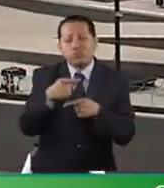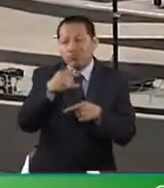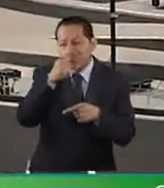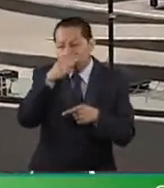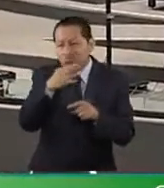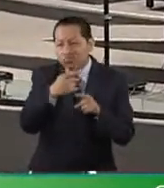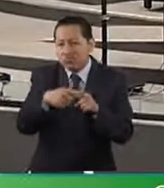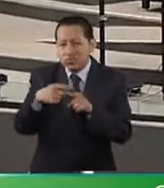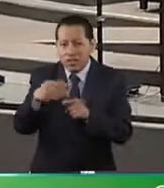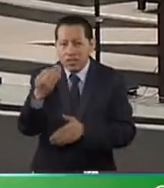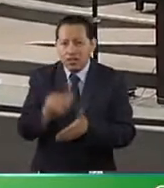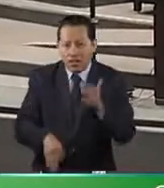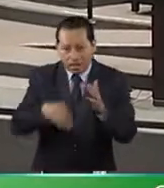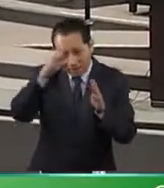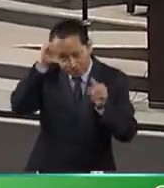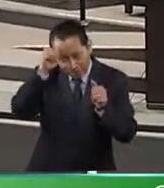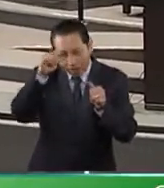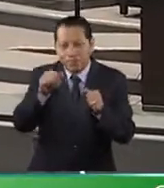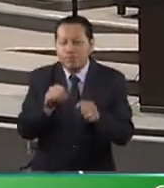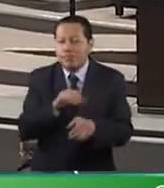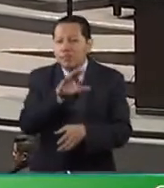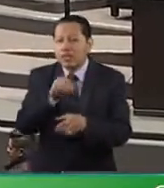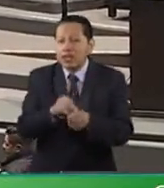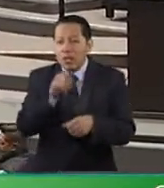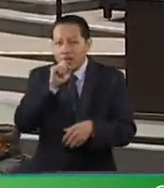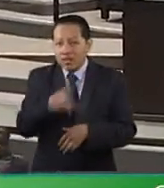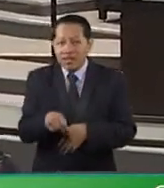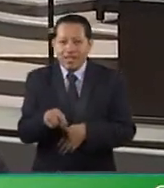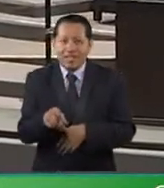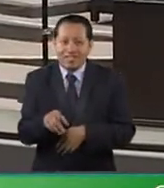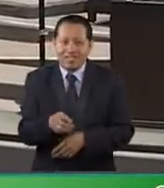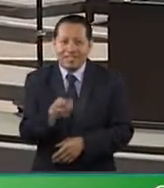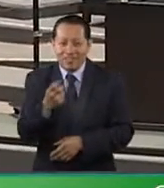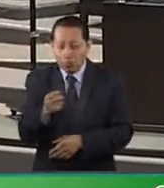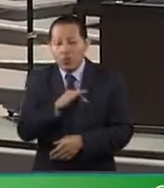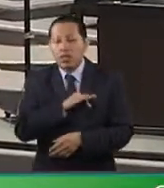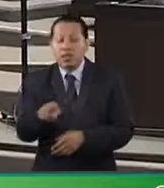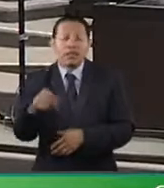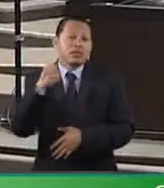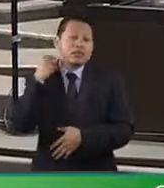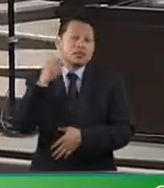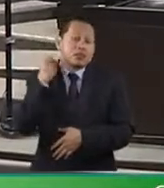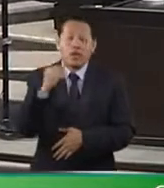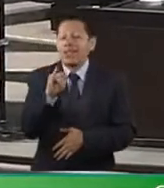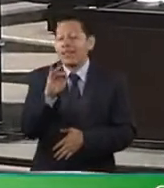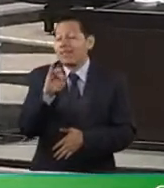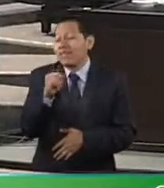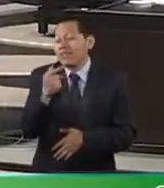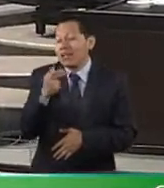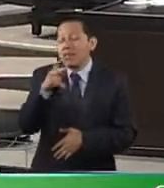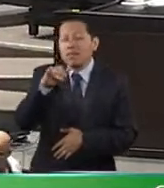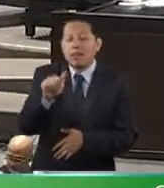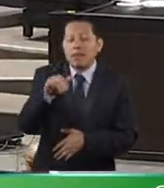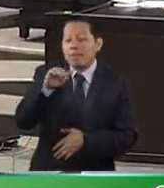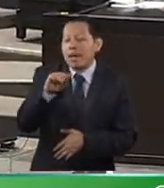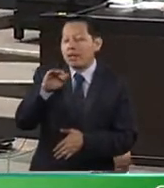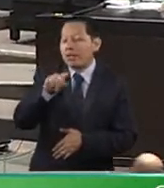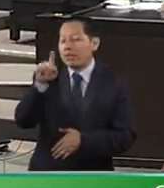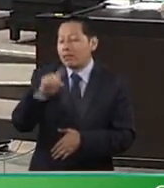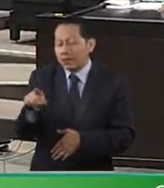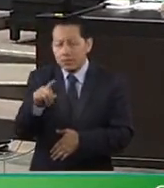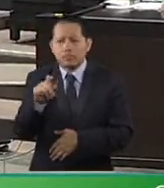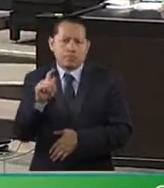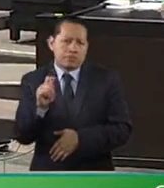acuerdo expresado en el discurso de la maestra Ifigenia Martínez. En esta tribuna hemos